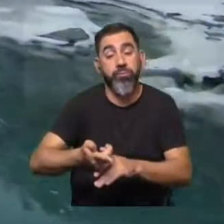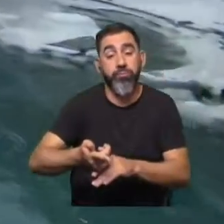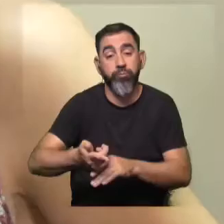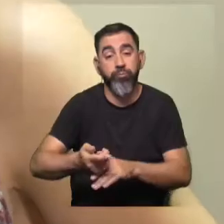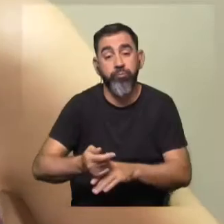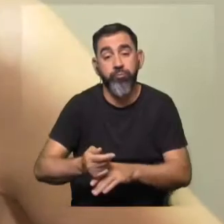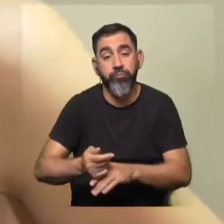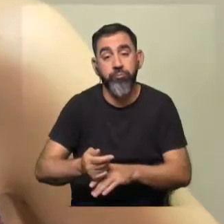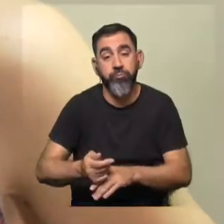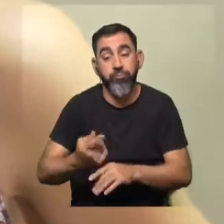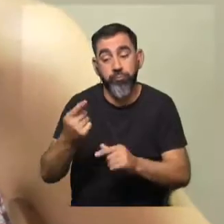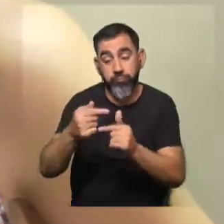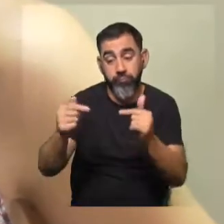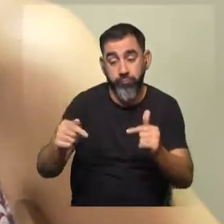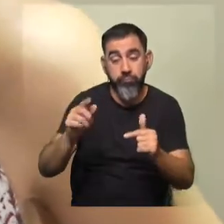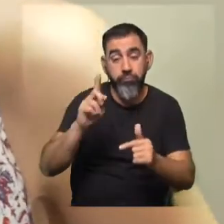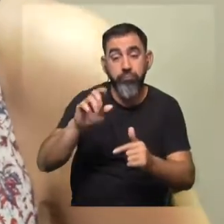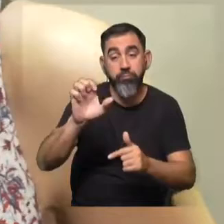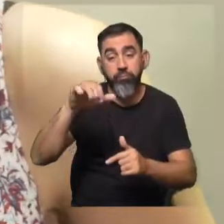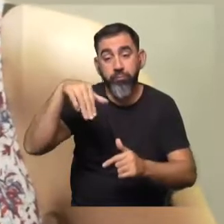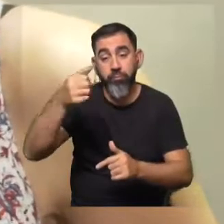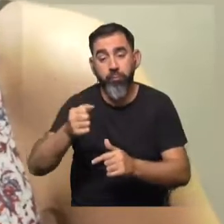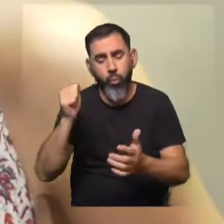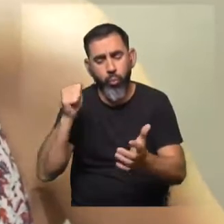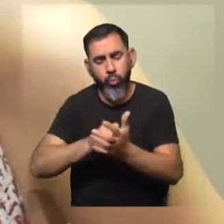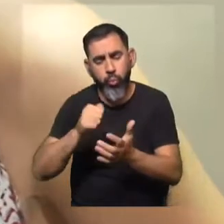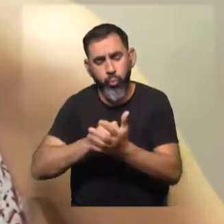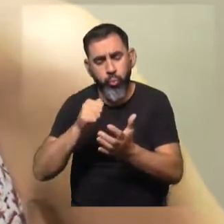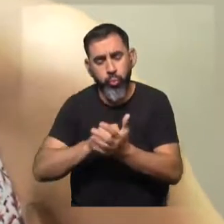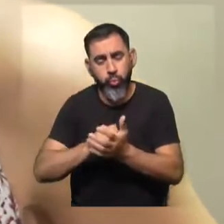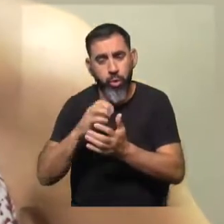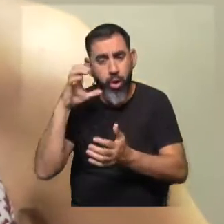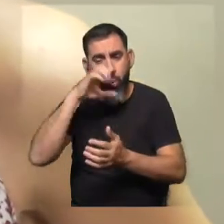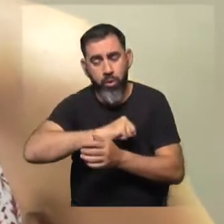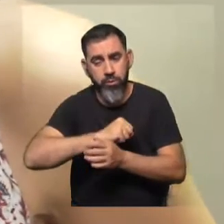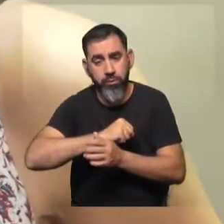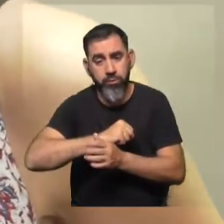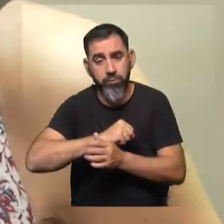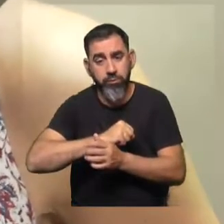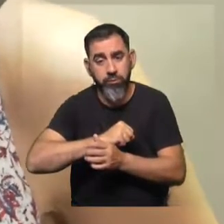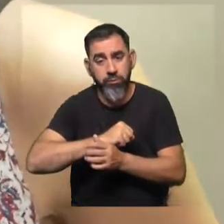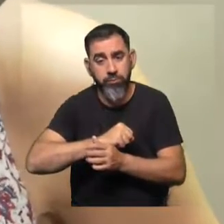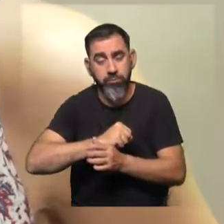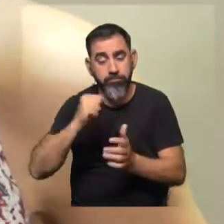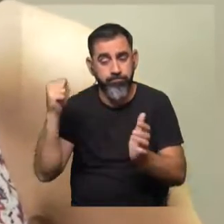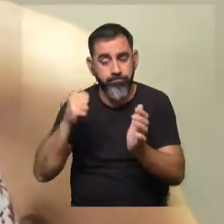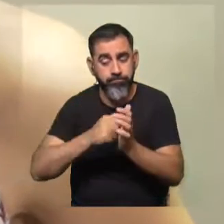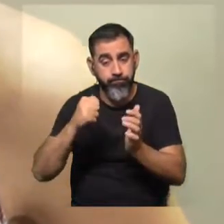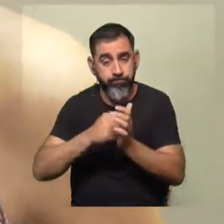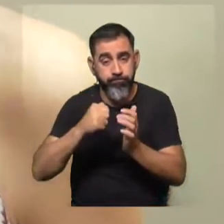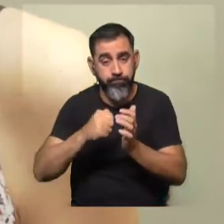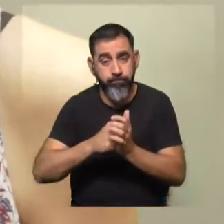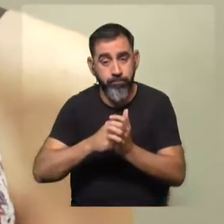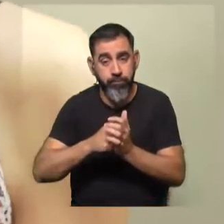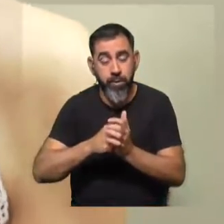ocurre con muchas de estas gemas, que son minerales muy resistentes, es que una vez que son meteorizadas, o sea,